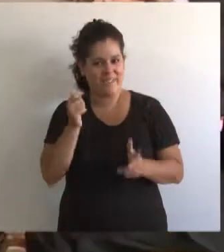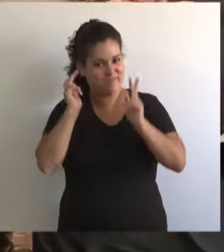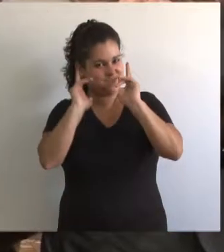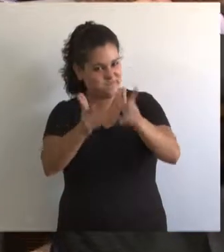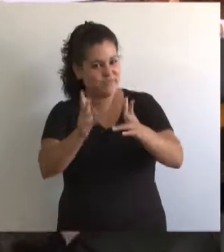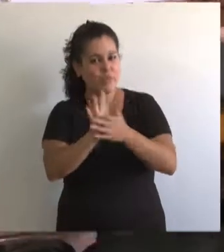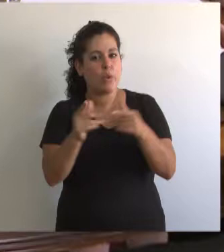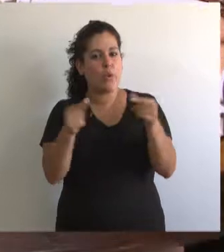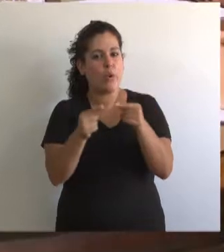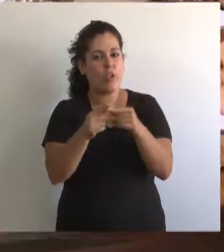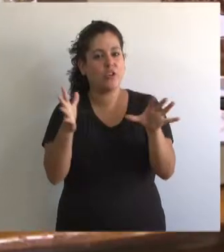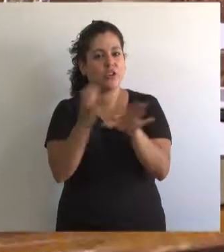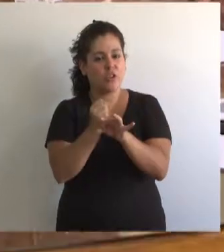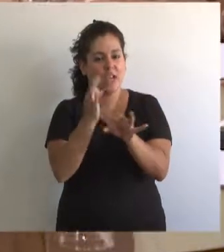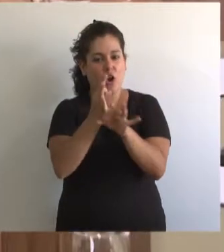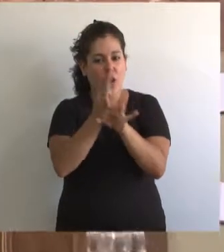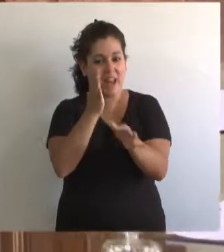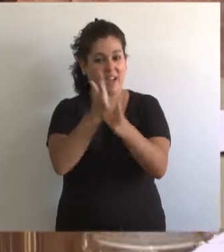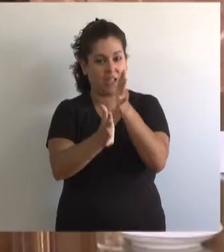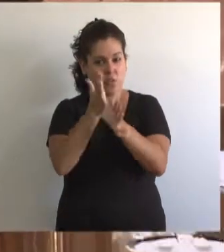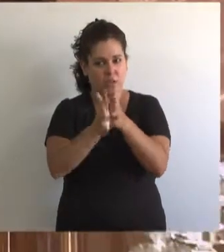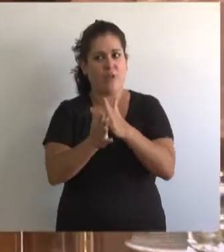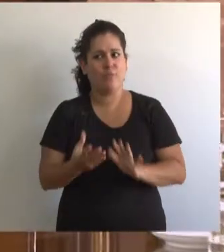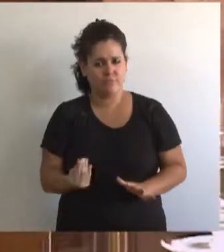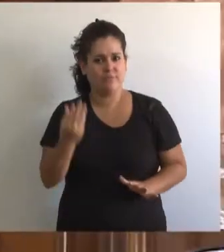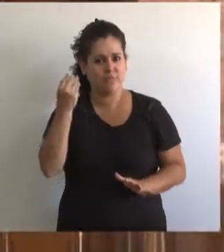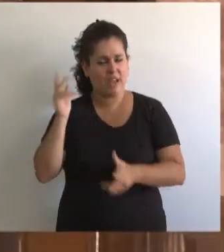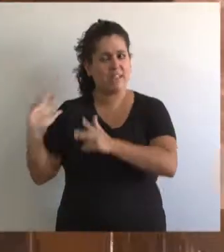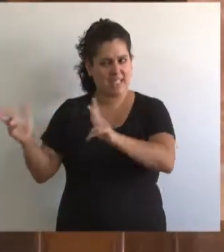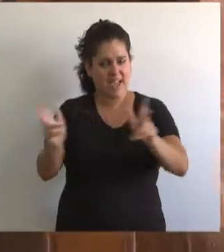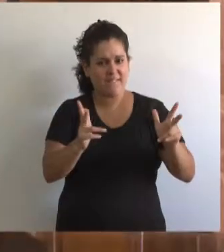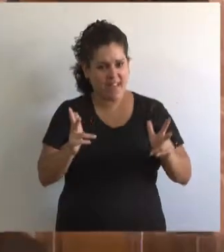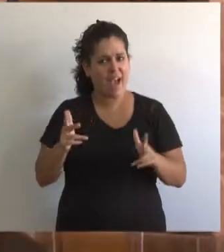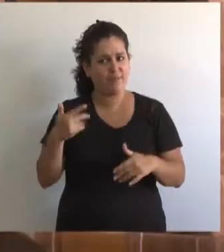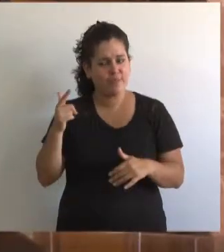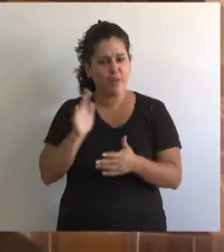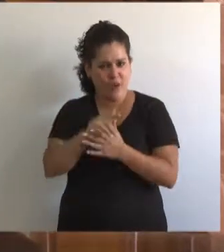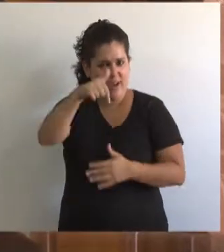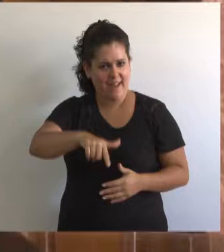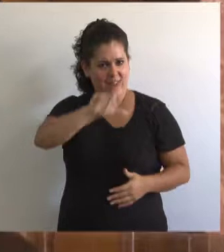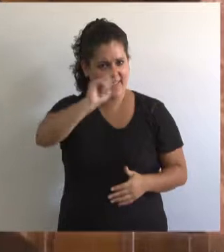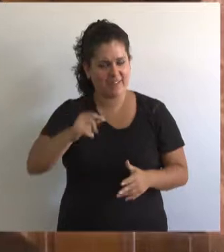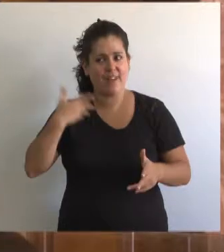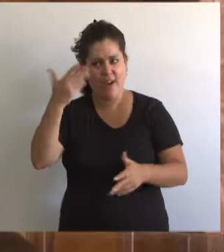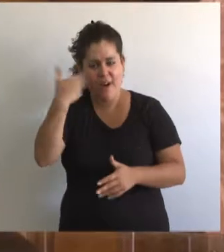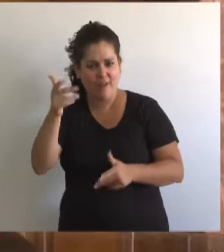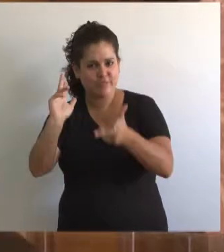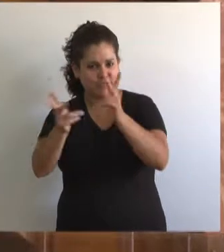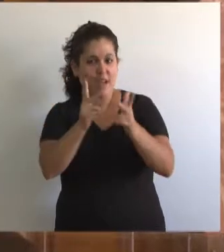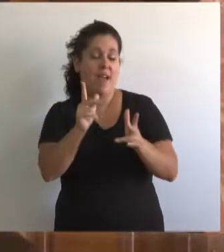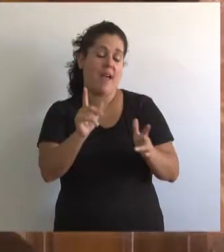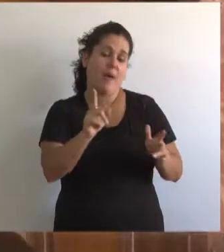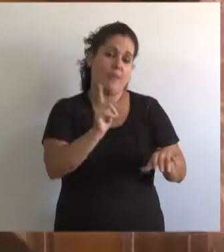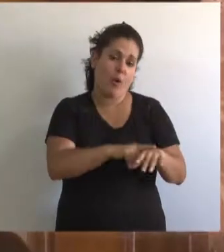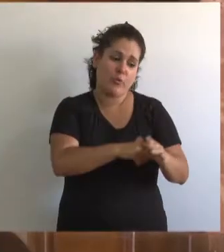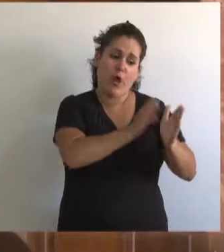Vamos con lo prometido, el boleto escolar gratuito. ¿Cuántas veces hablamos de esto en la República Argentina?